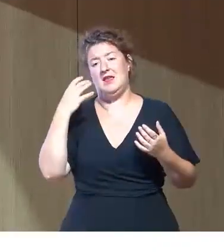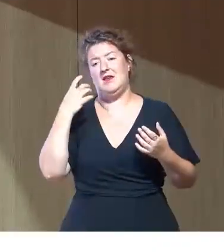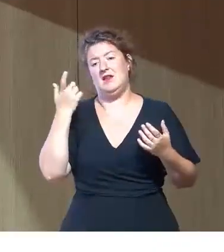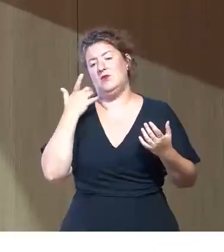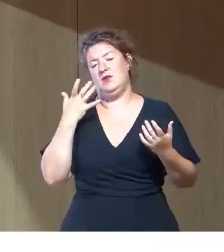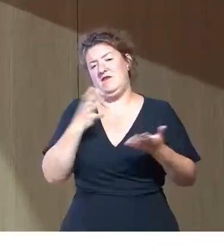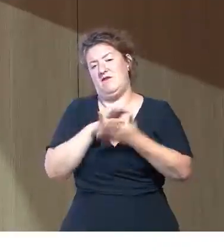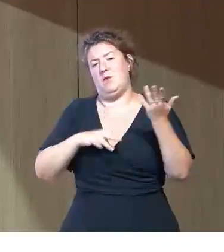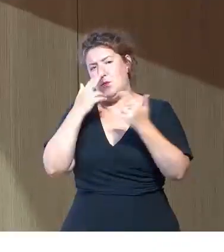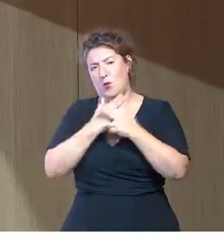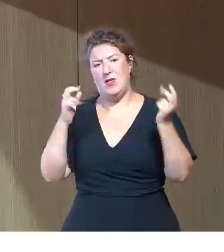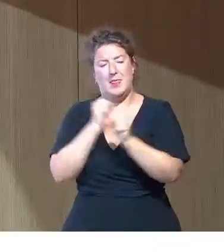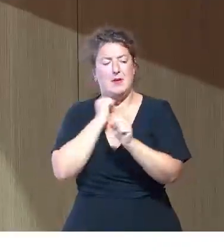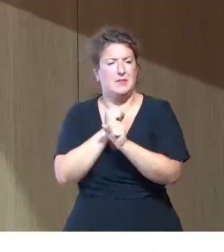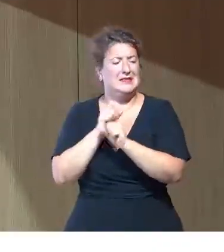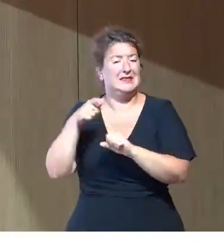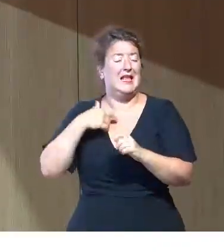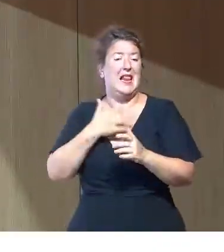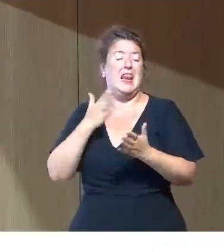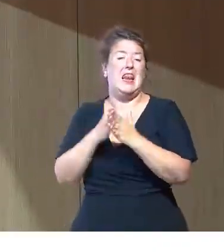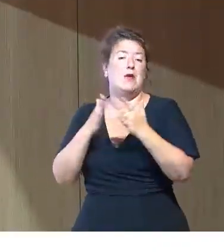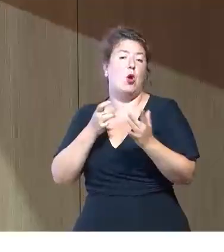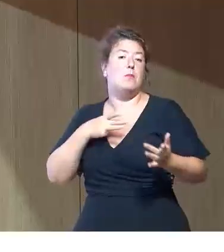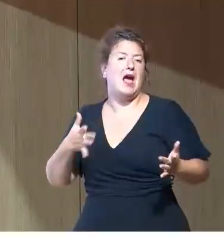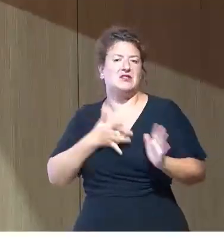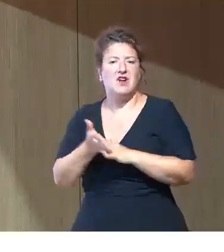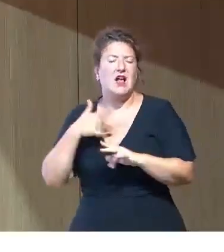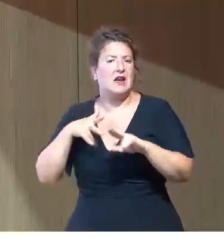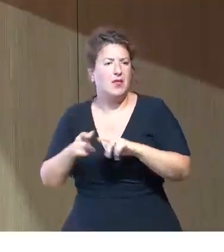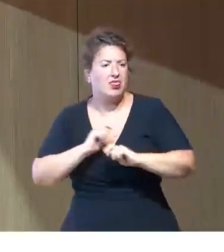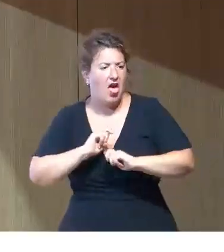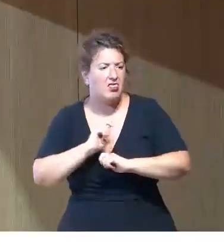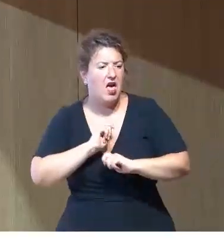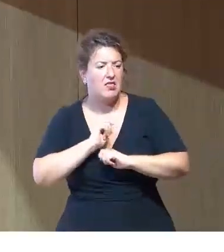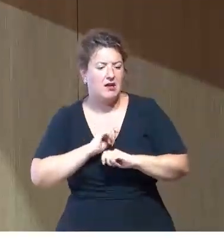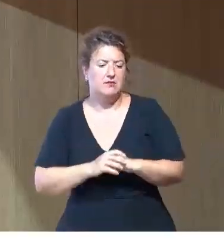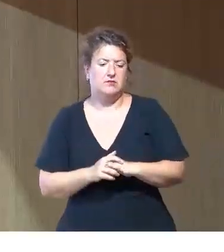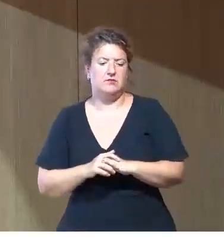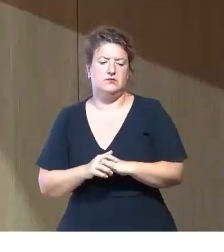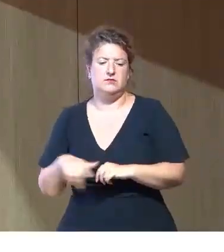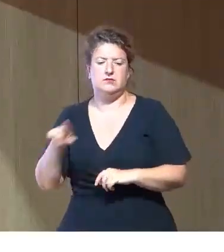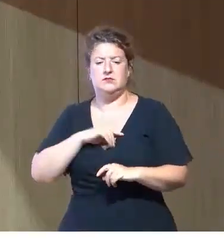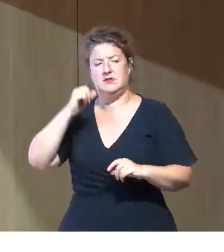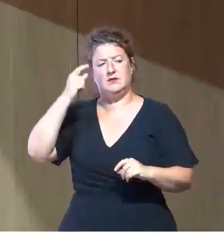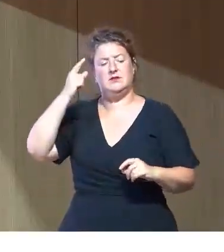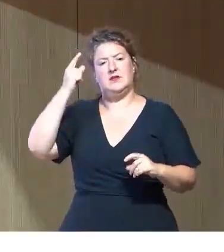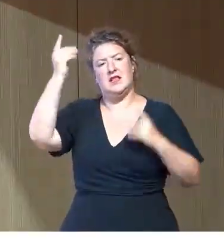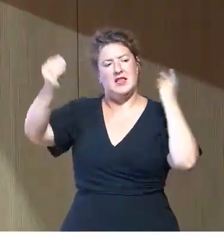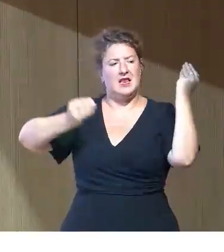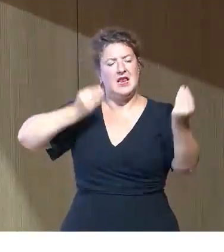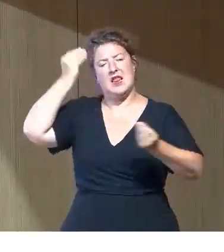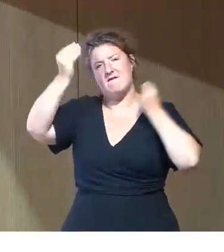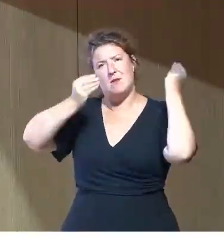de empleo no y es una herramienta muy importante que nos va a ayudar a hacer determinadas reflexiones de cara al futuro